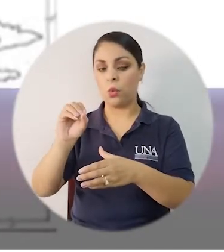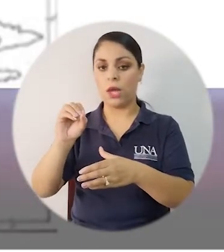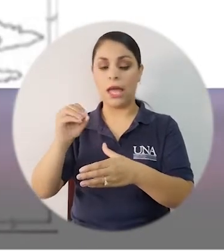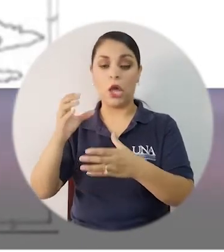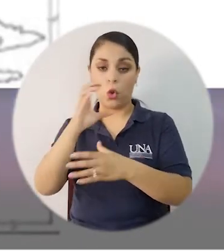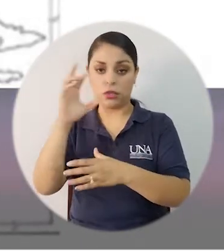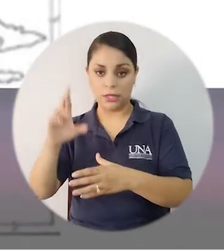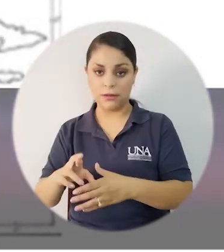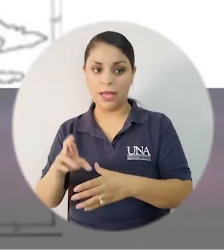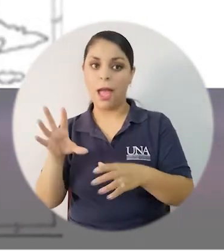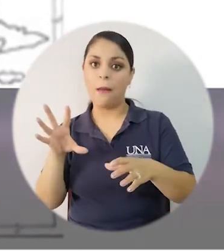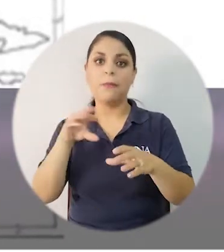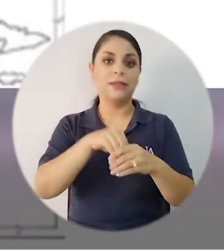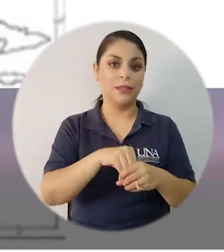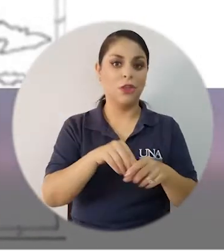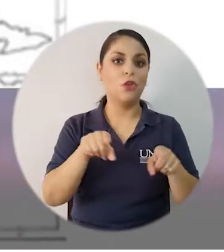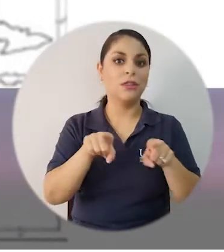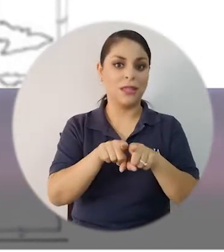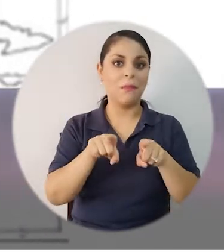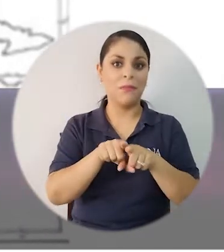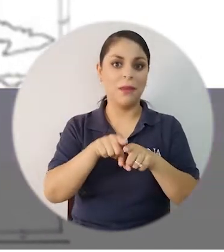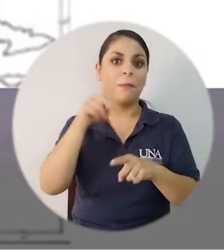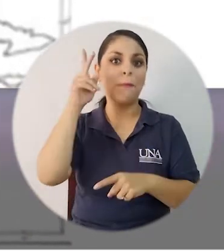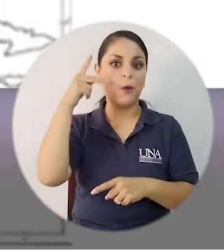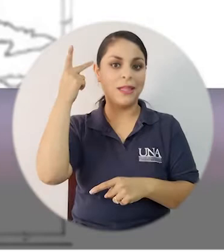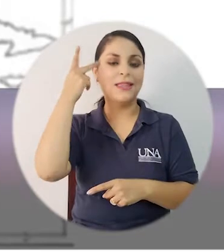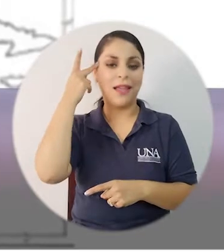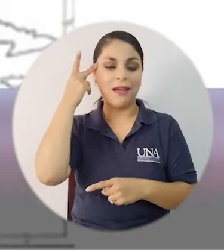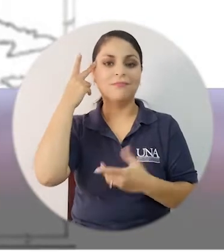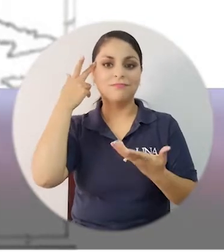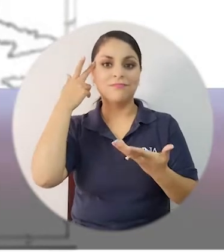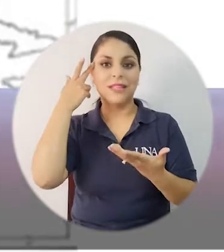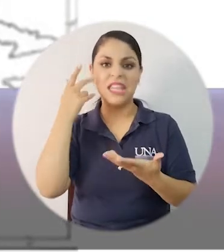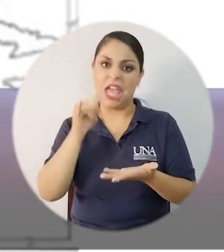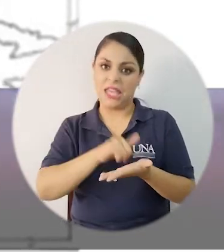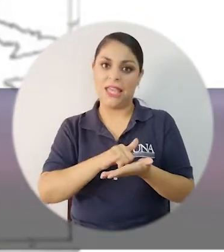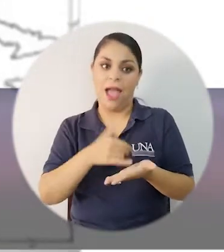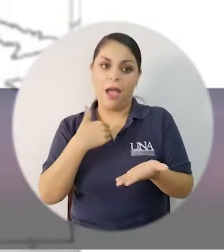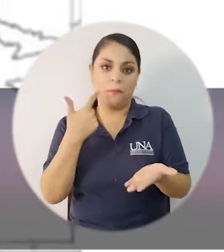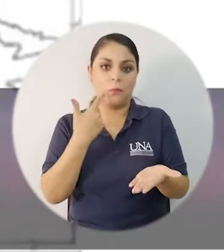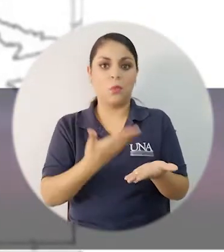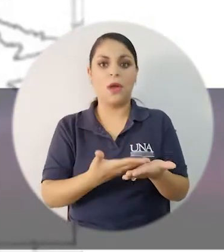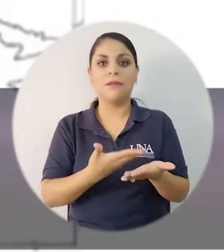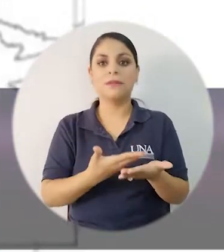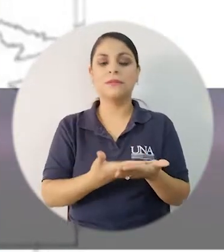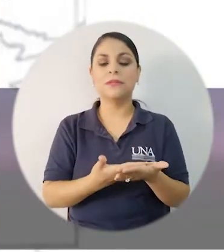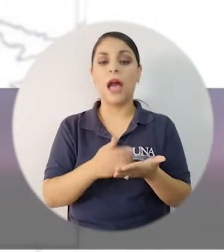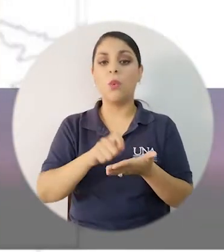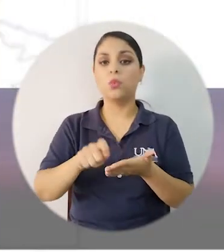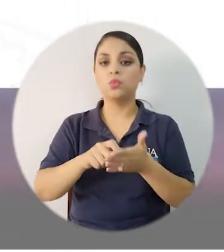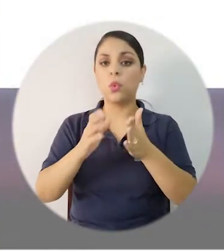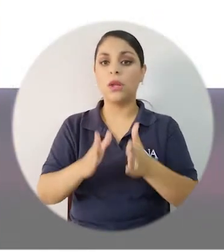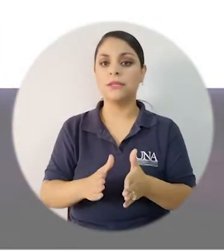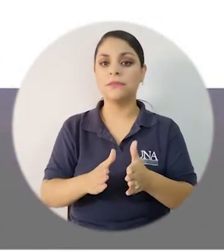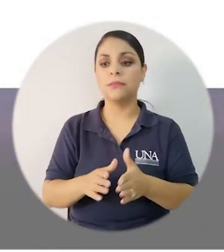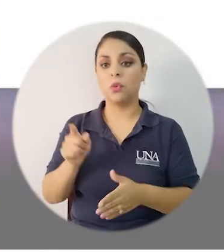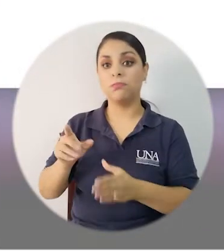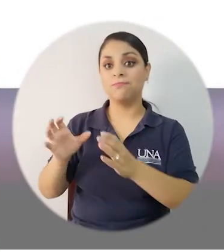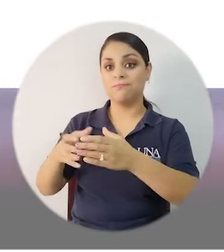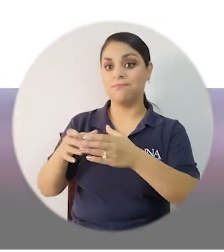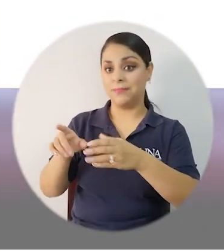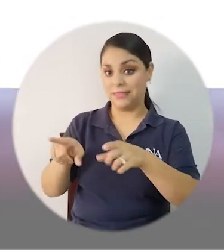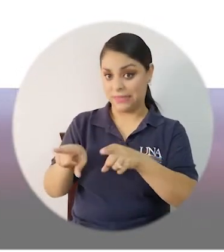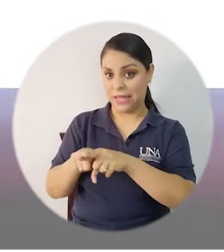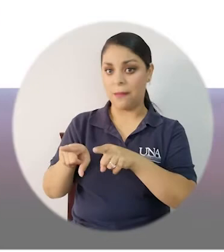política, como lo ha demostrado Eduardo Madrigal en sus trabajos, y entre otros, no solamente él, pero estoy haciendo referencia a los autores que he mencionado, pero